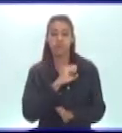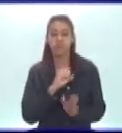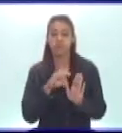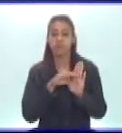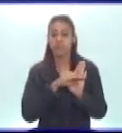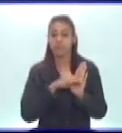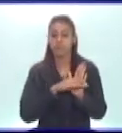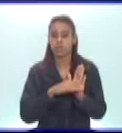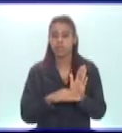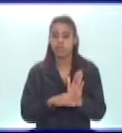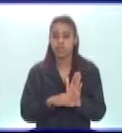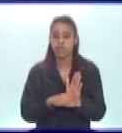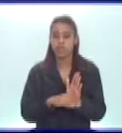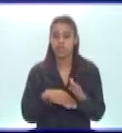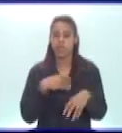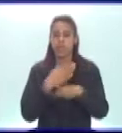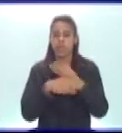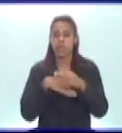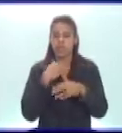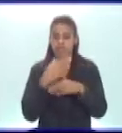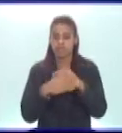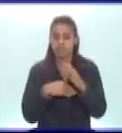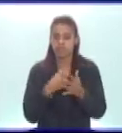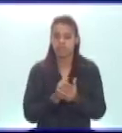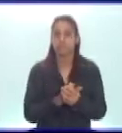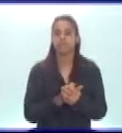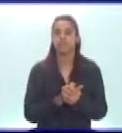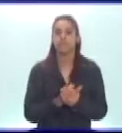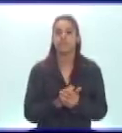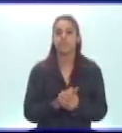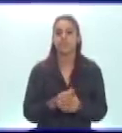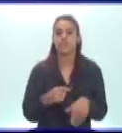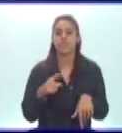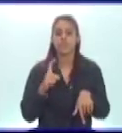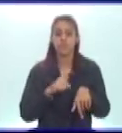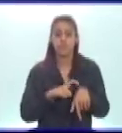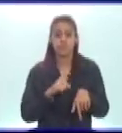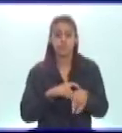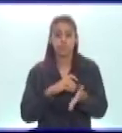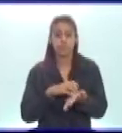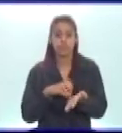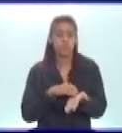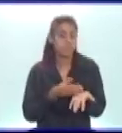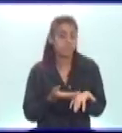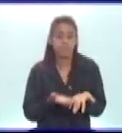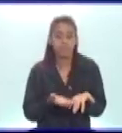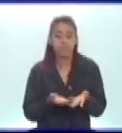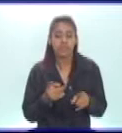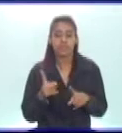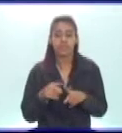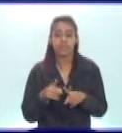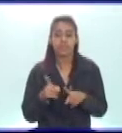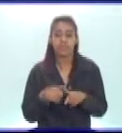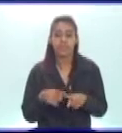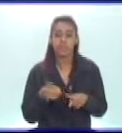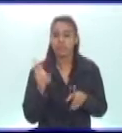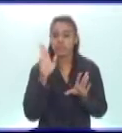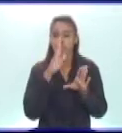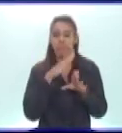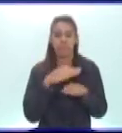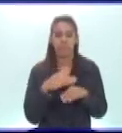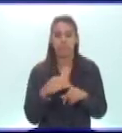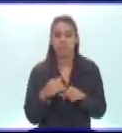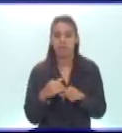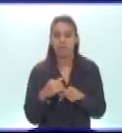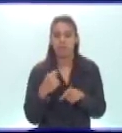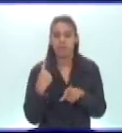tiempos nos han impuesto, el lavado de las manos, tratando que en el momento que realicemos esta actividad no haya otras personas para